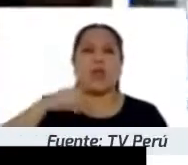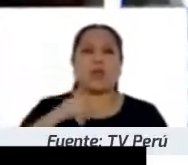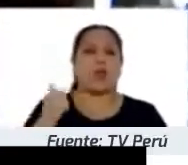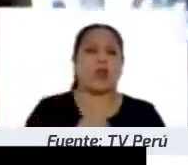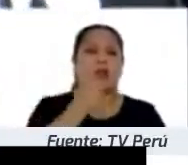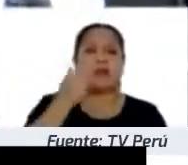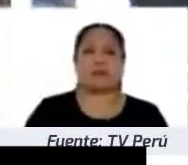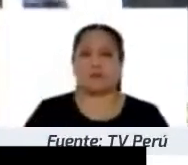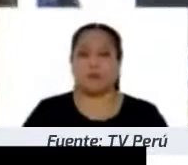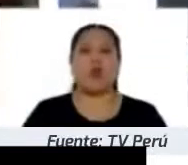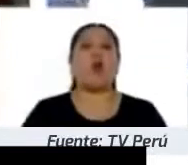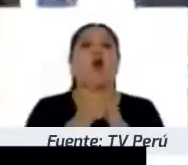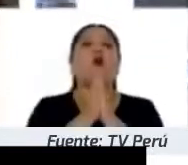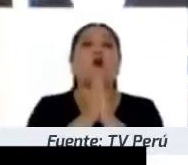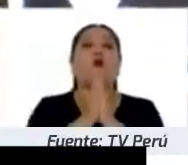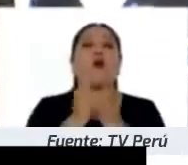Convoco nuevamente.